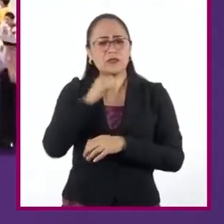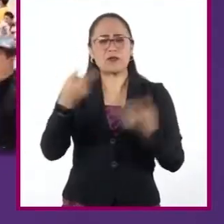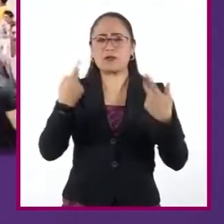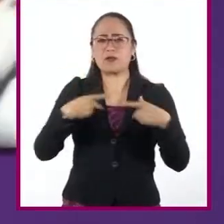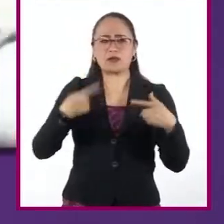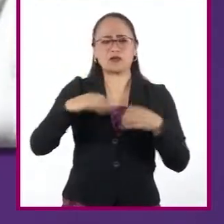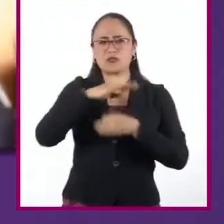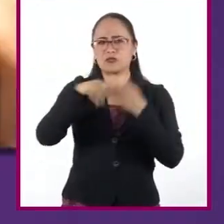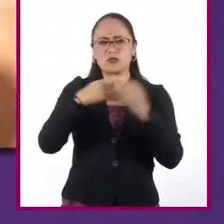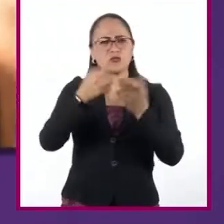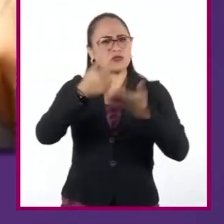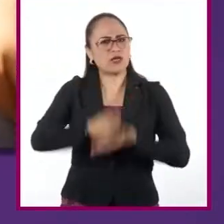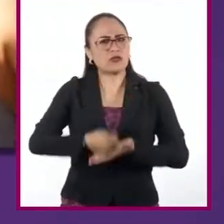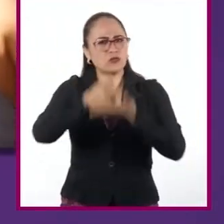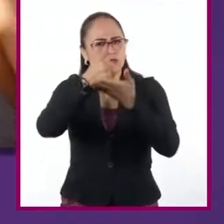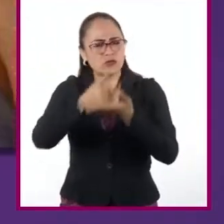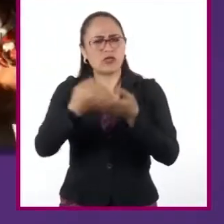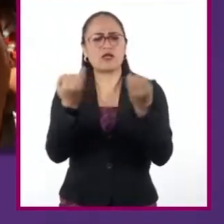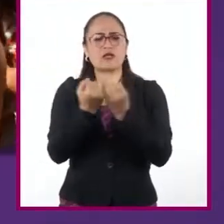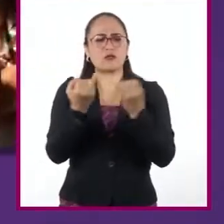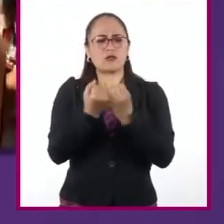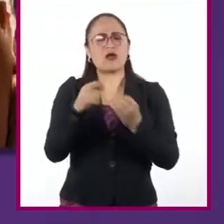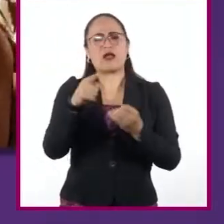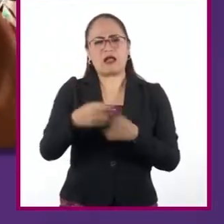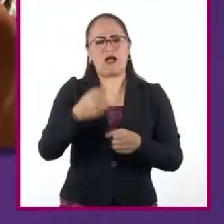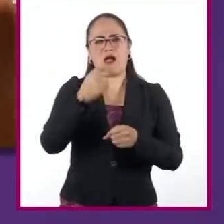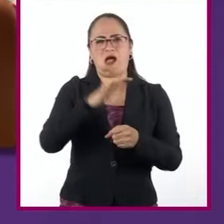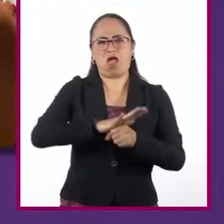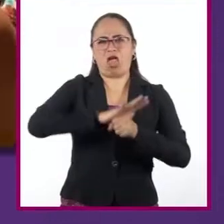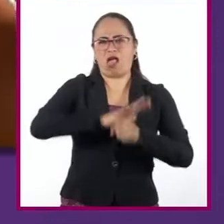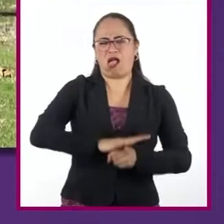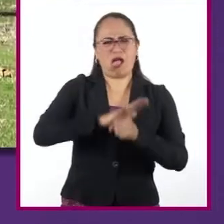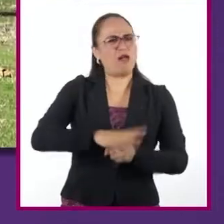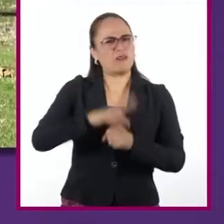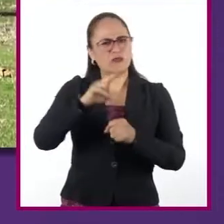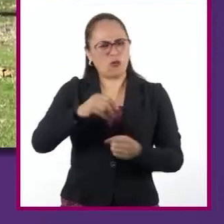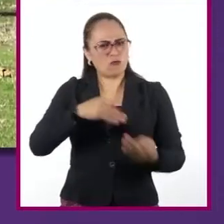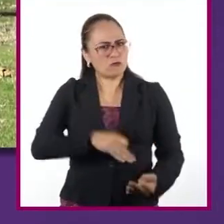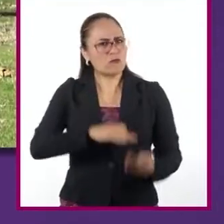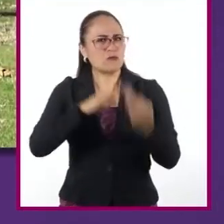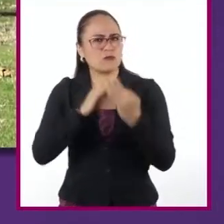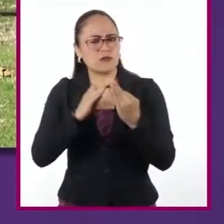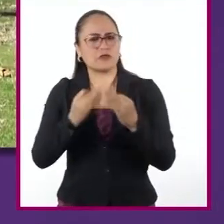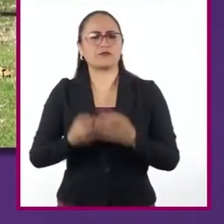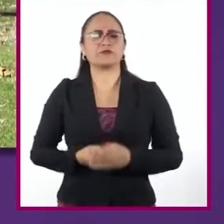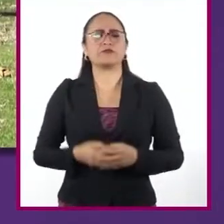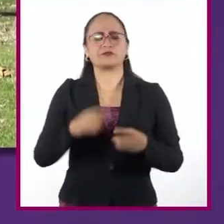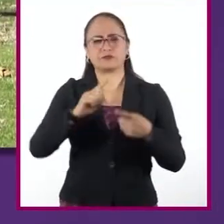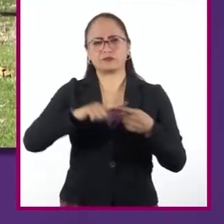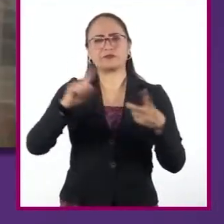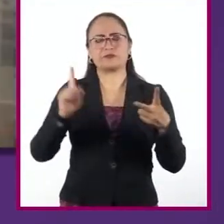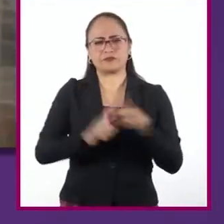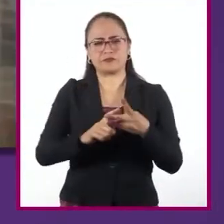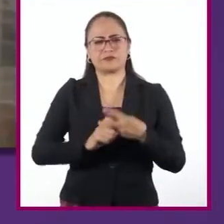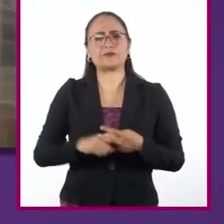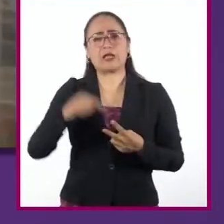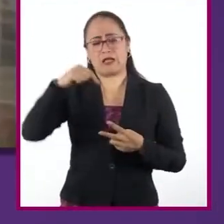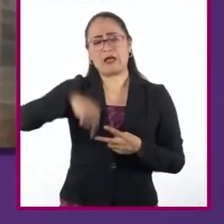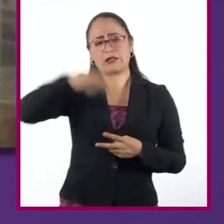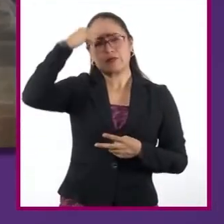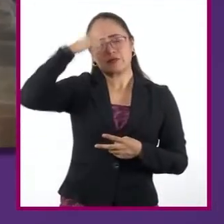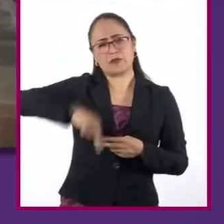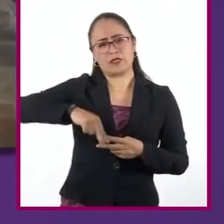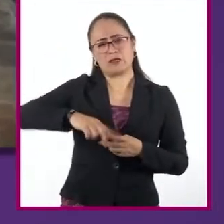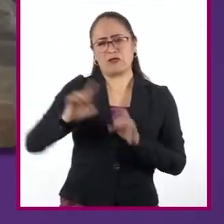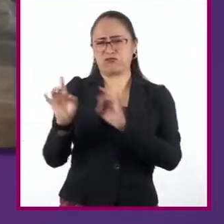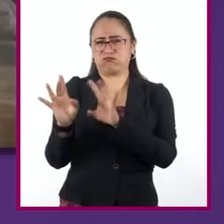y política y sin la resistencia valiente a la opresión y a la degradación. 2 evidencias de lo anterior son las siguientes. En México se han